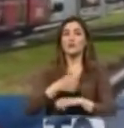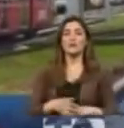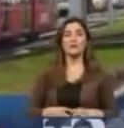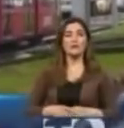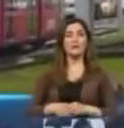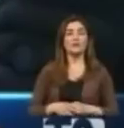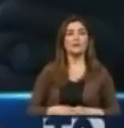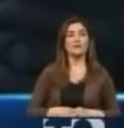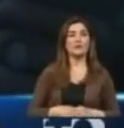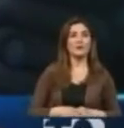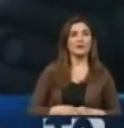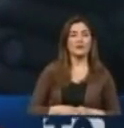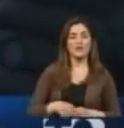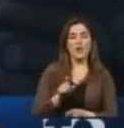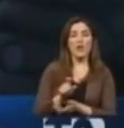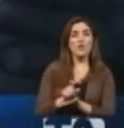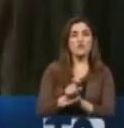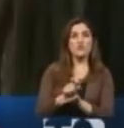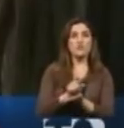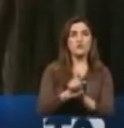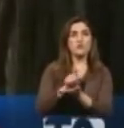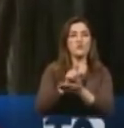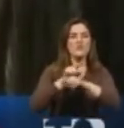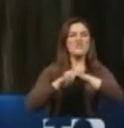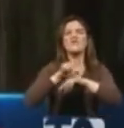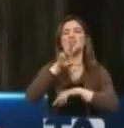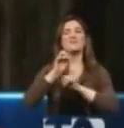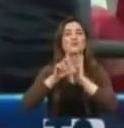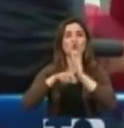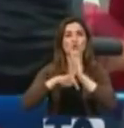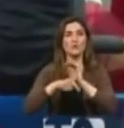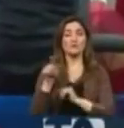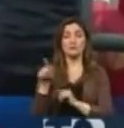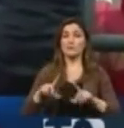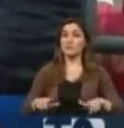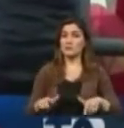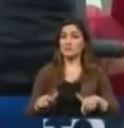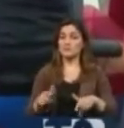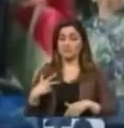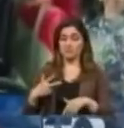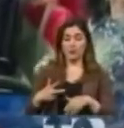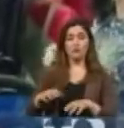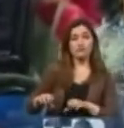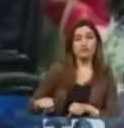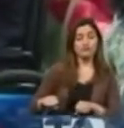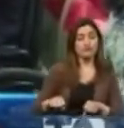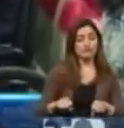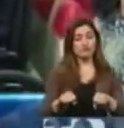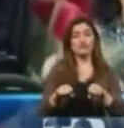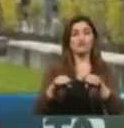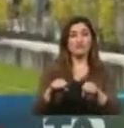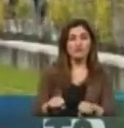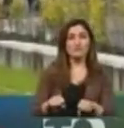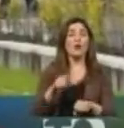Aproximadamente 30 minutos duró el recorrido de la unidad tranviaria número 1001. El presidente de la República, Lenín Moreno, participó de las pruebas